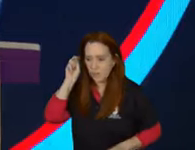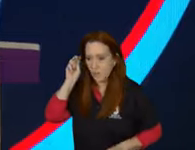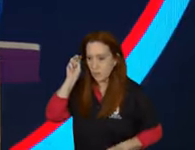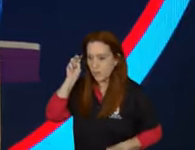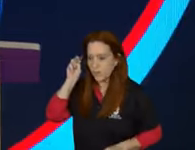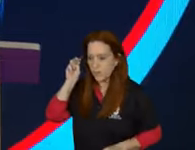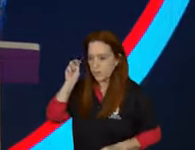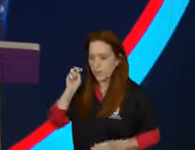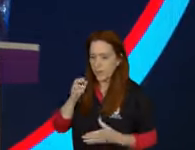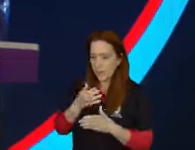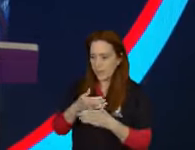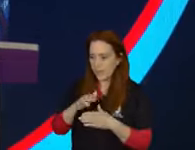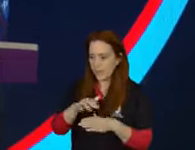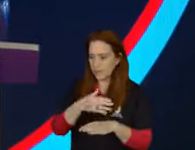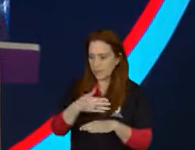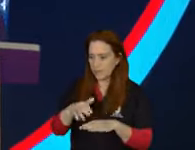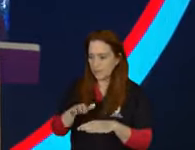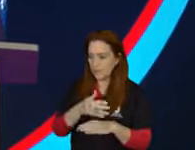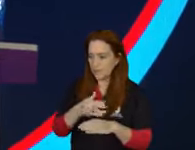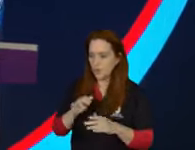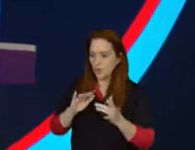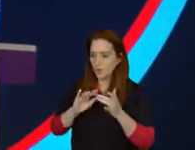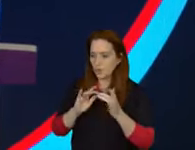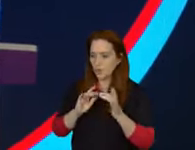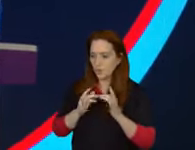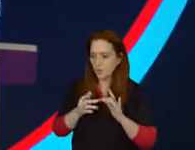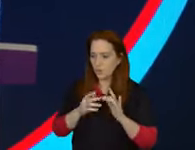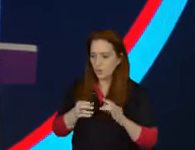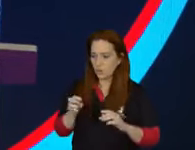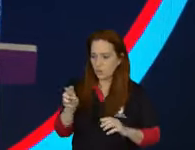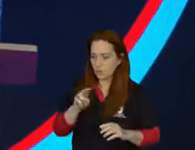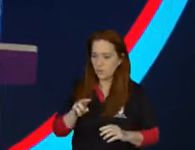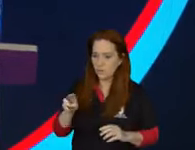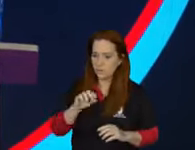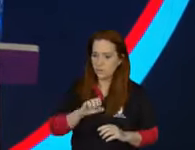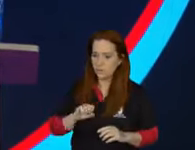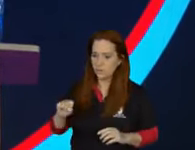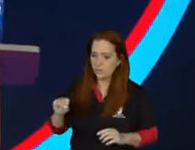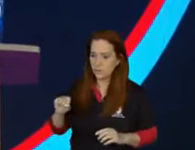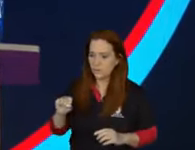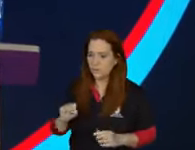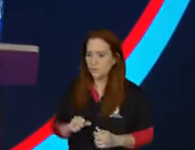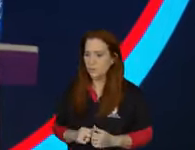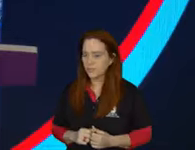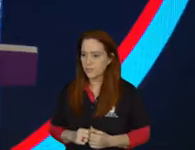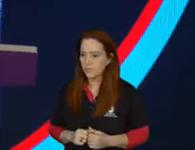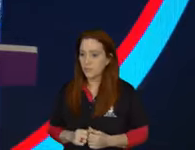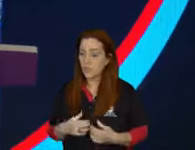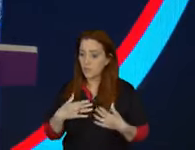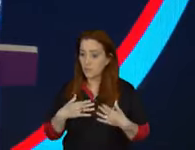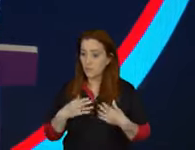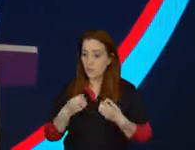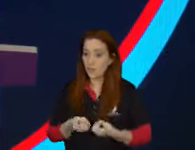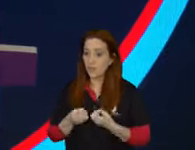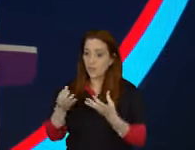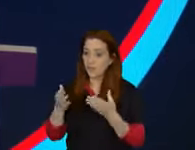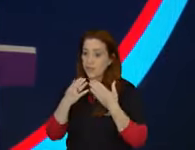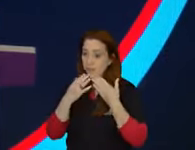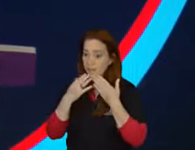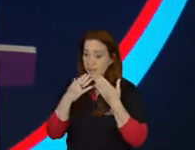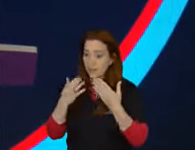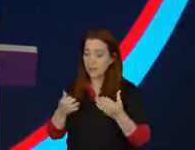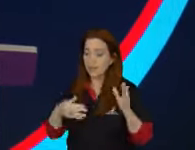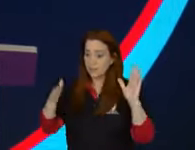Y cuando me estaba preparando ahí junto a mi esposa en casa, le doy gracias a Dios porque esta casa es Punta de